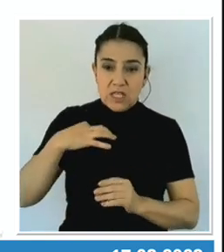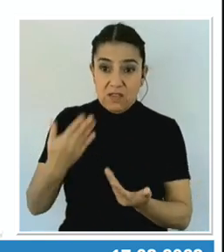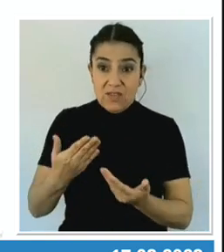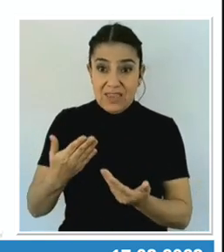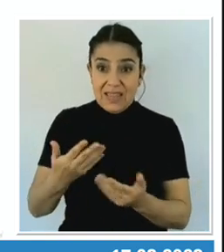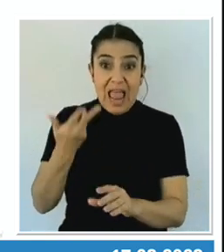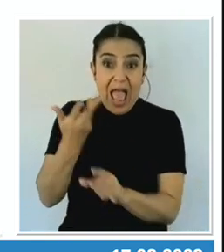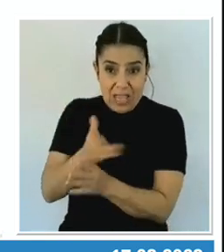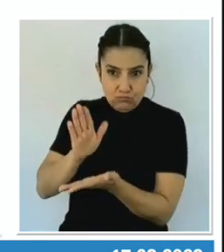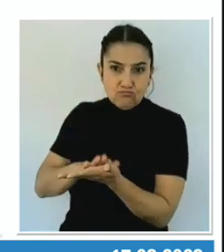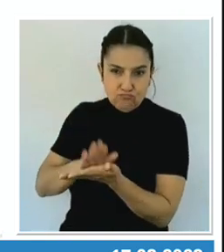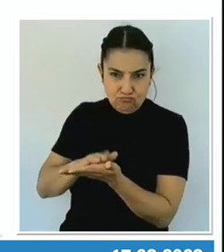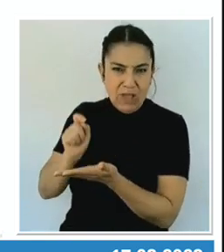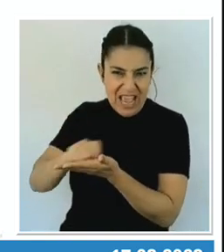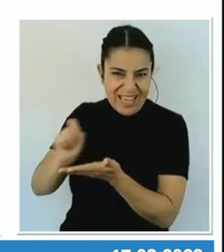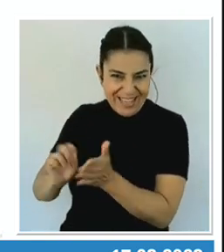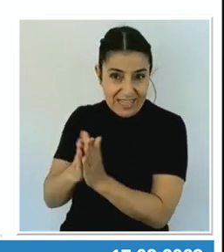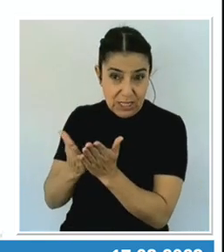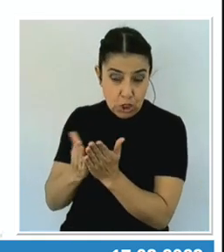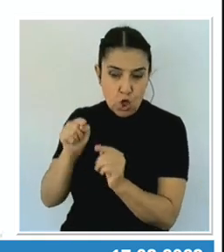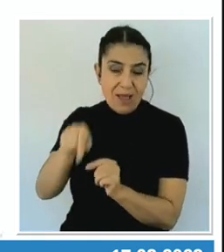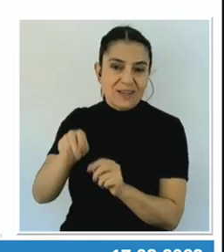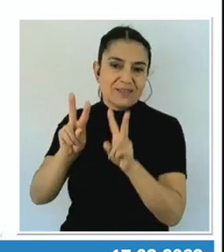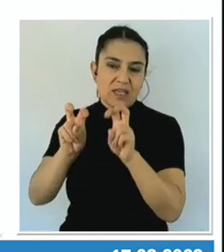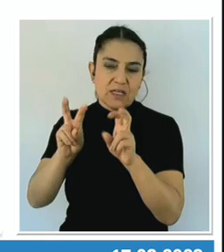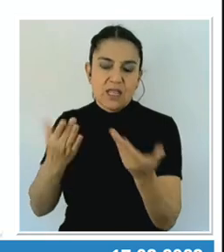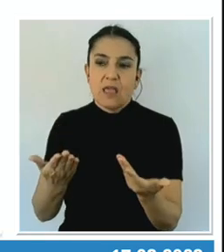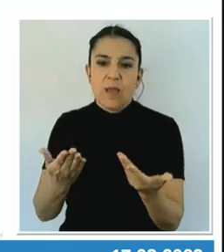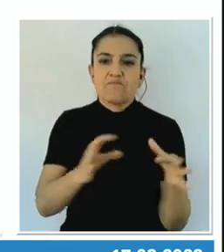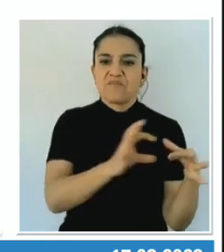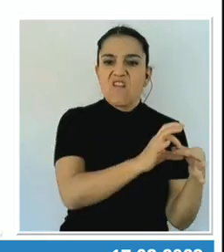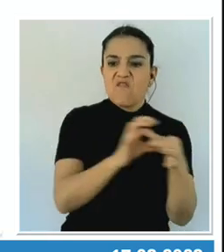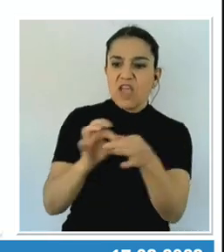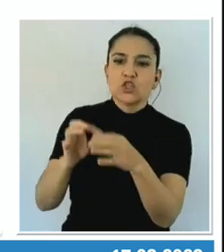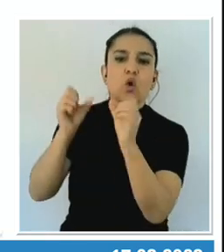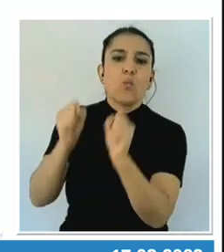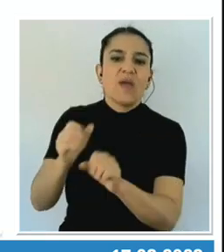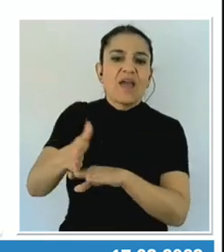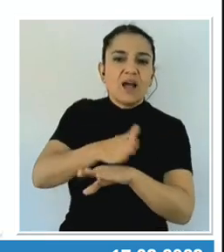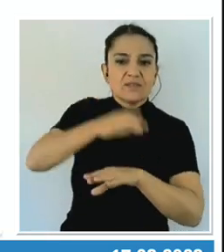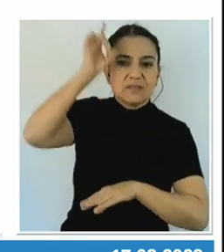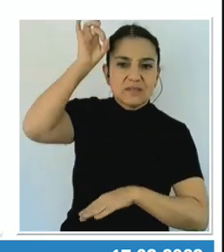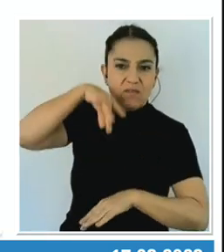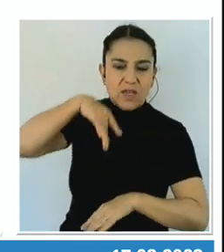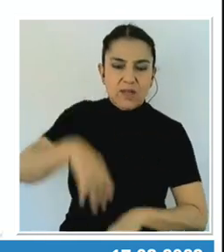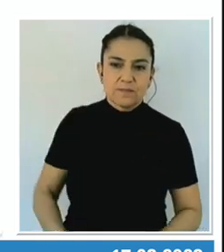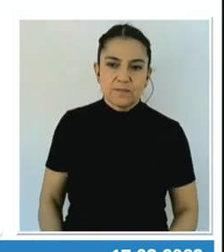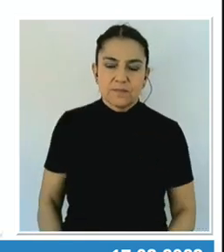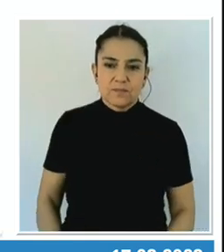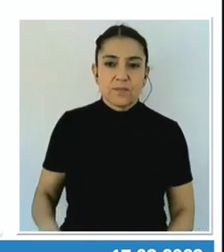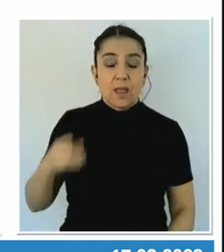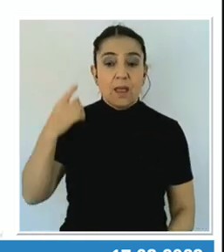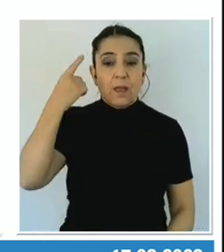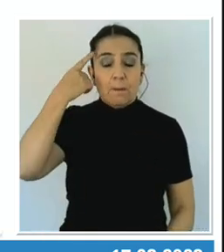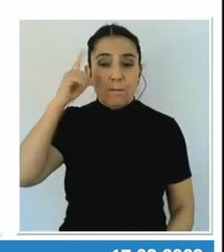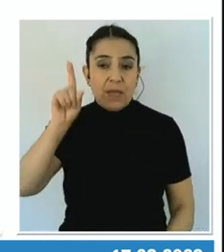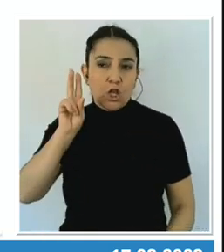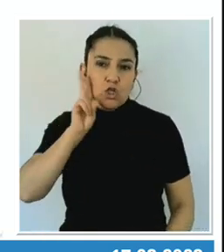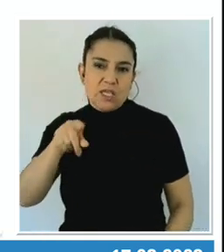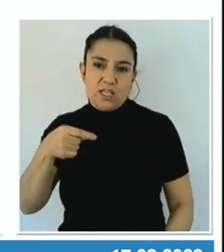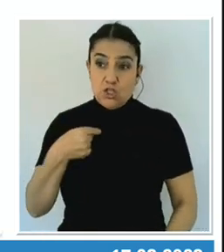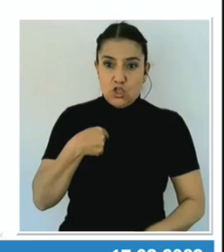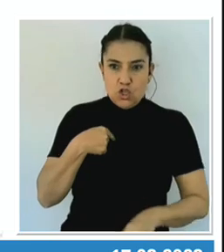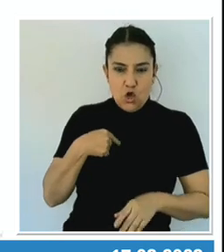el particular, ese efecto es previsible y, por supuesto, sin arrogarme el derecho, ¿no?, de